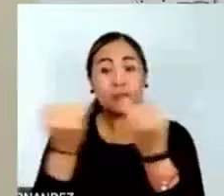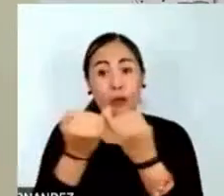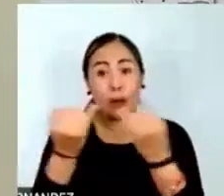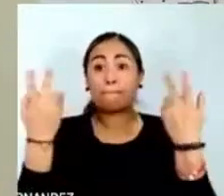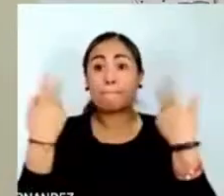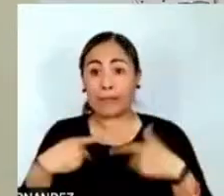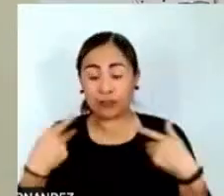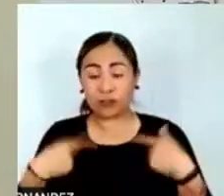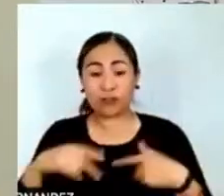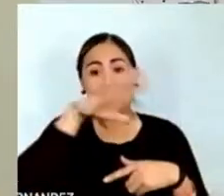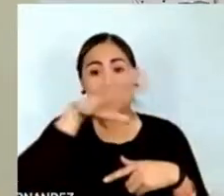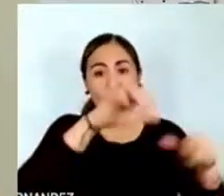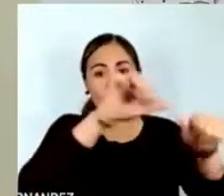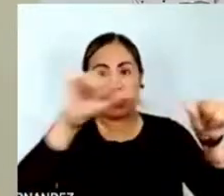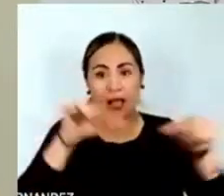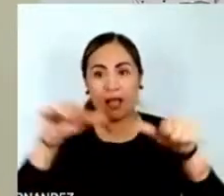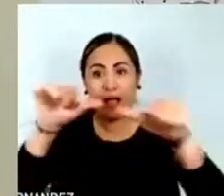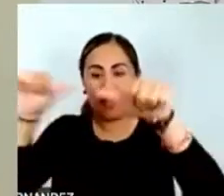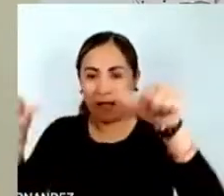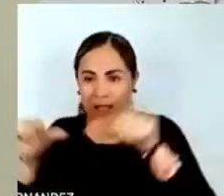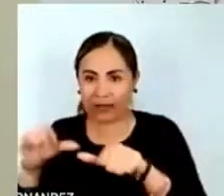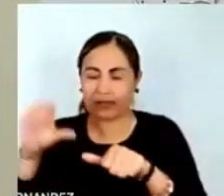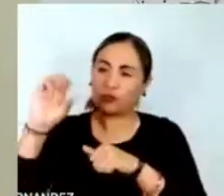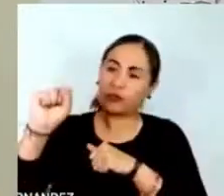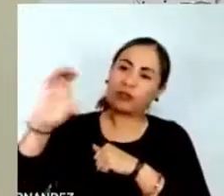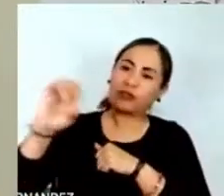la Corte que han participado en